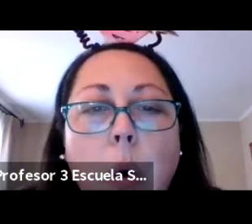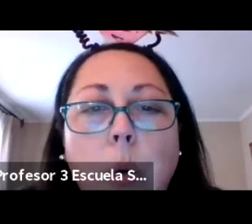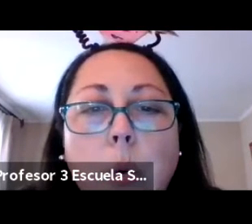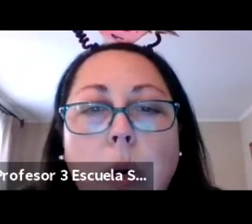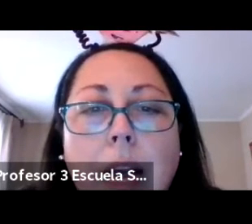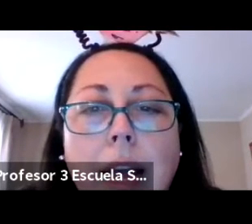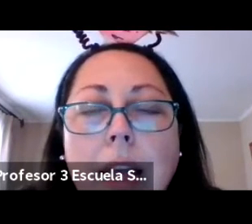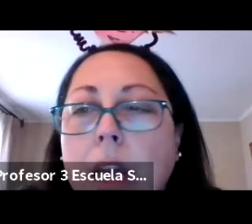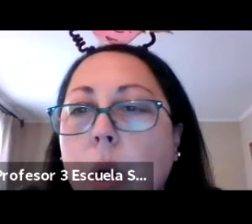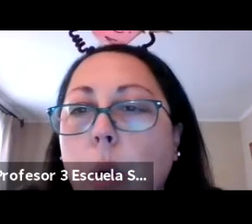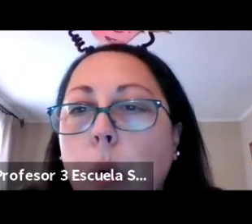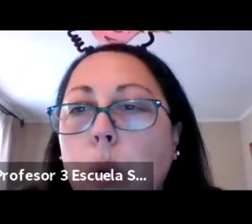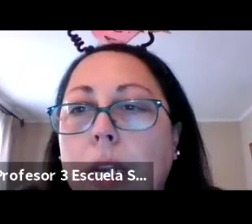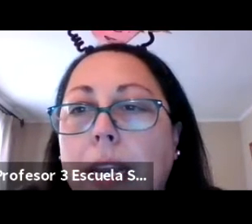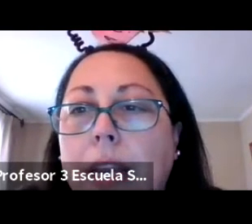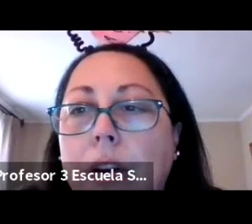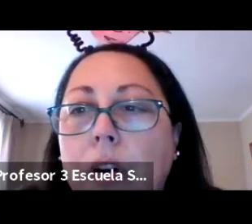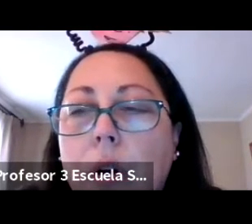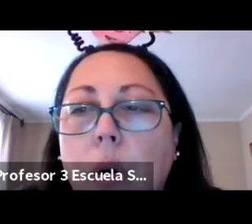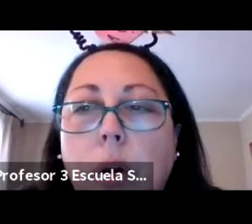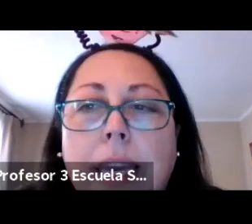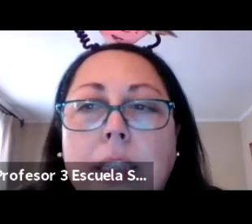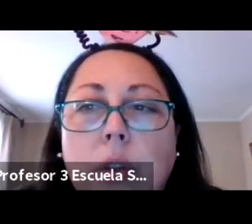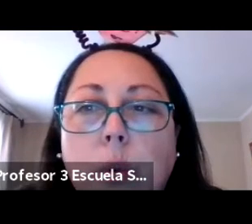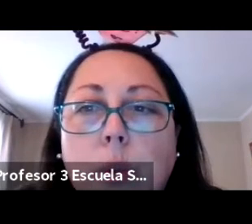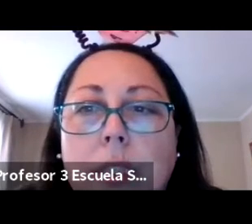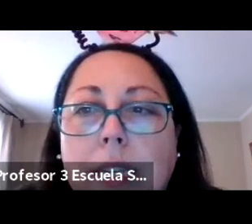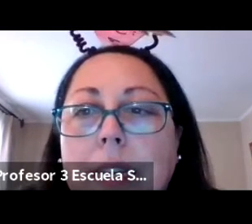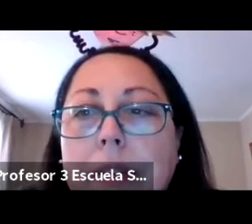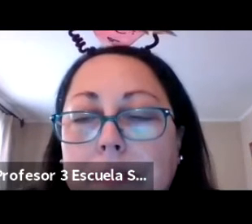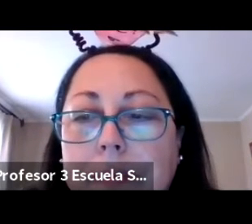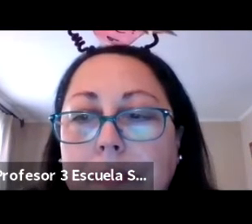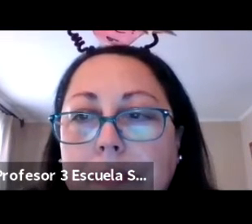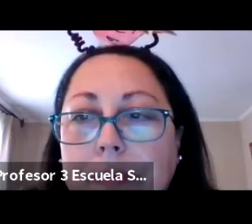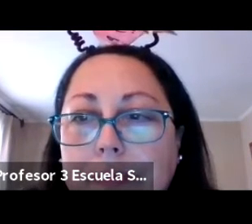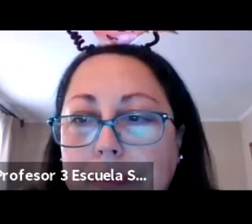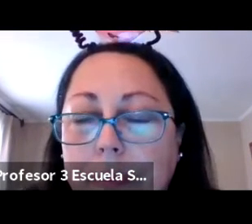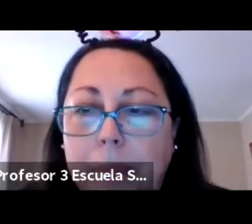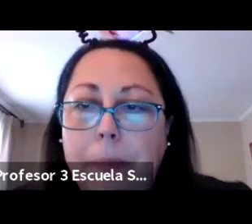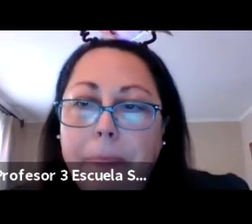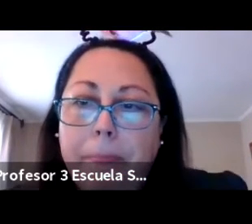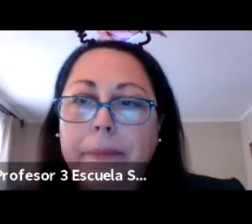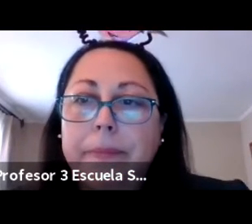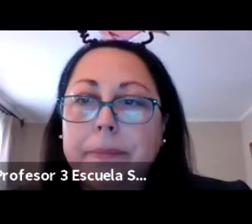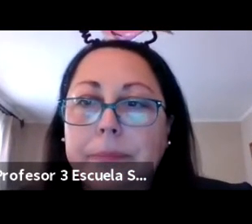¿Será oruga, uslero o estuche?